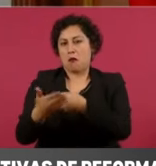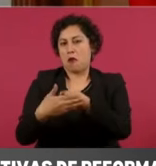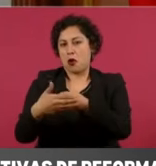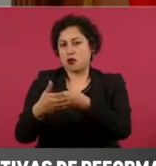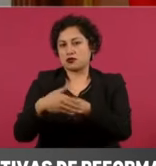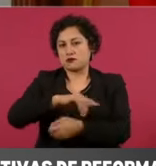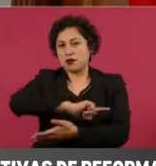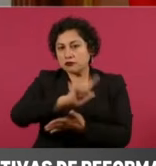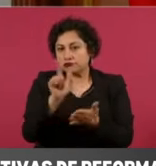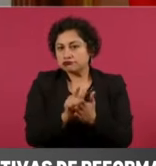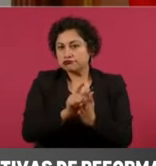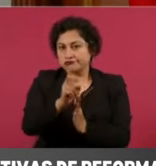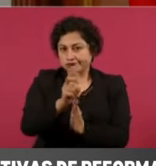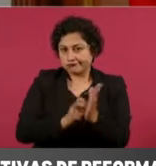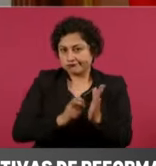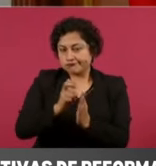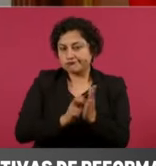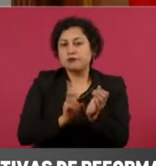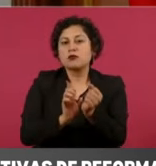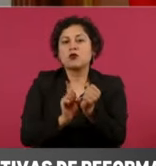que en esencia